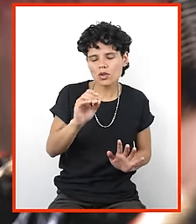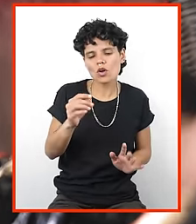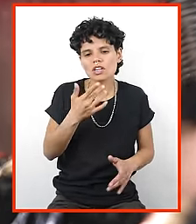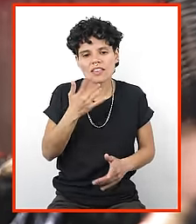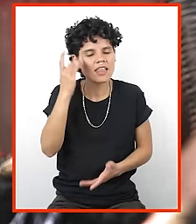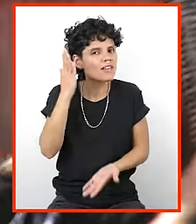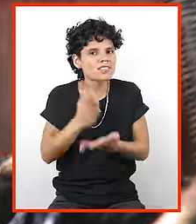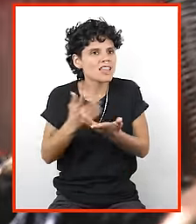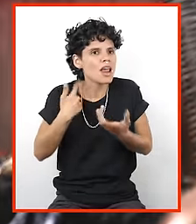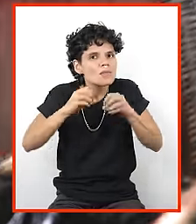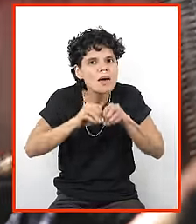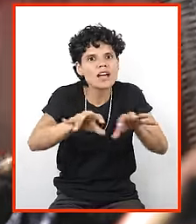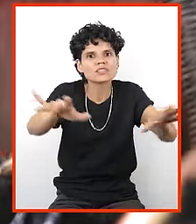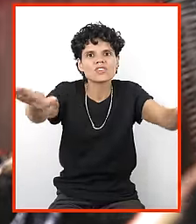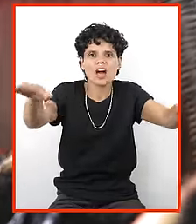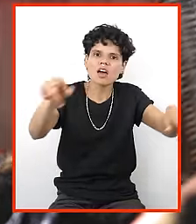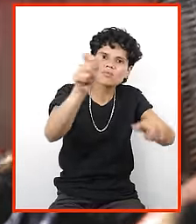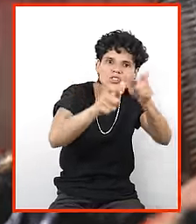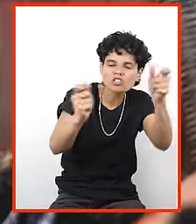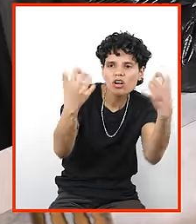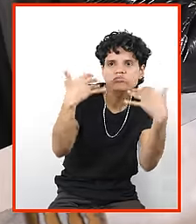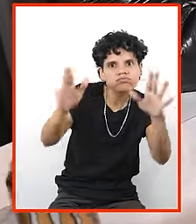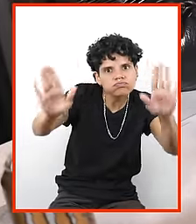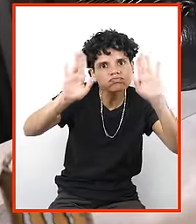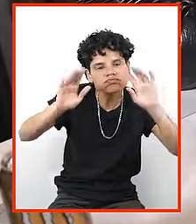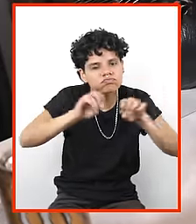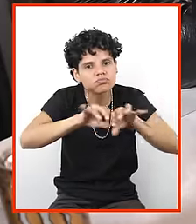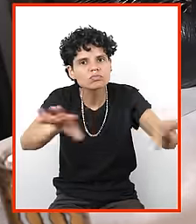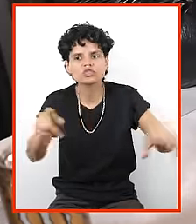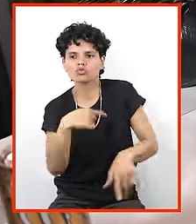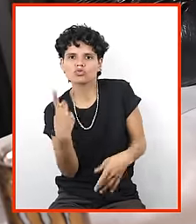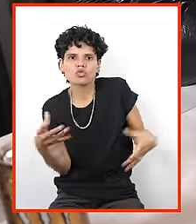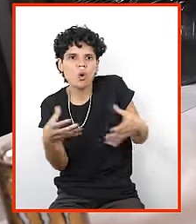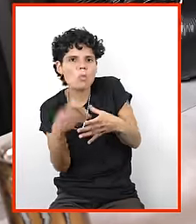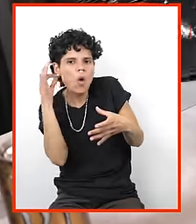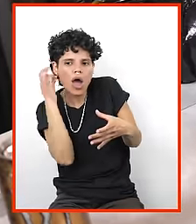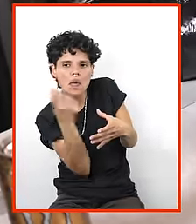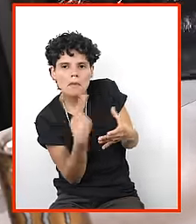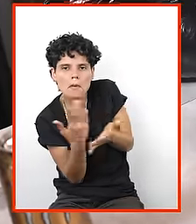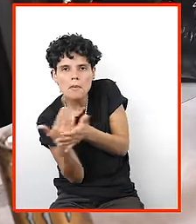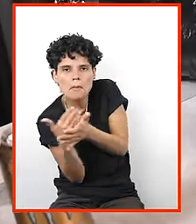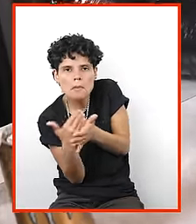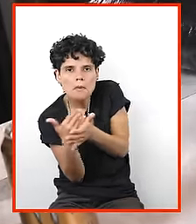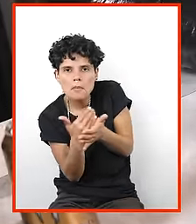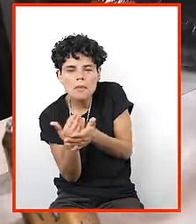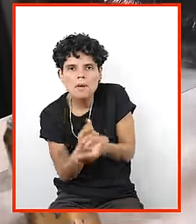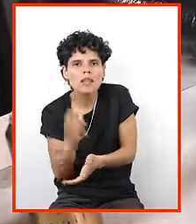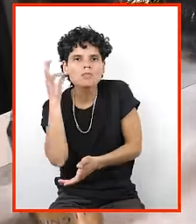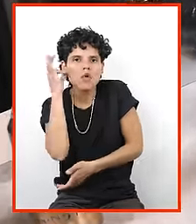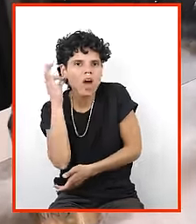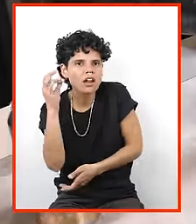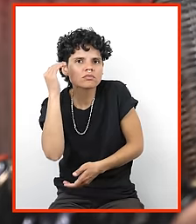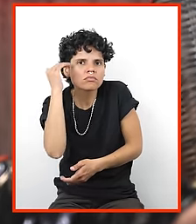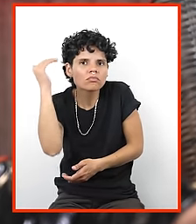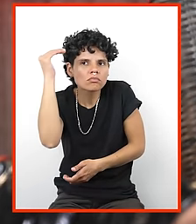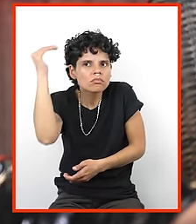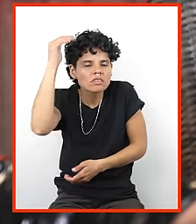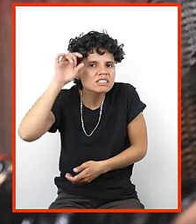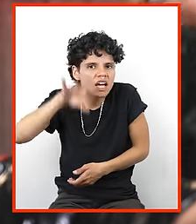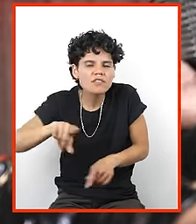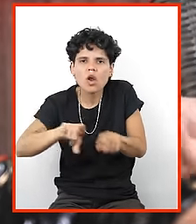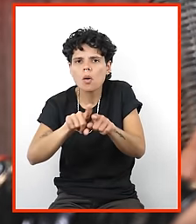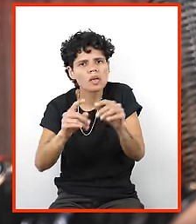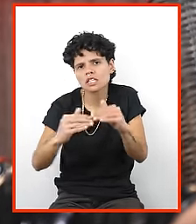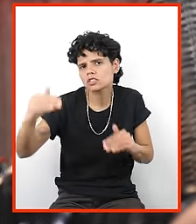que masificar las cosas, porque si nos quedamos hablando entre mujeres sobre los feminismos, de mujeres que saben de feminismo,